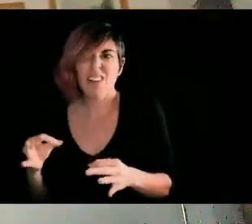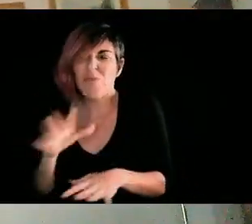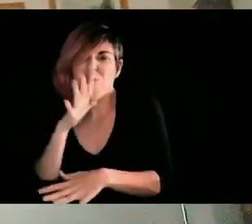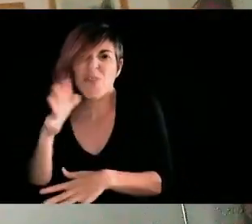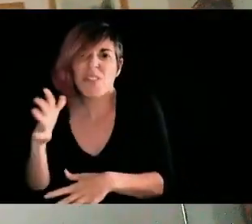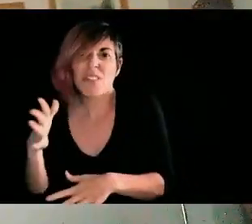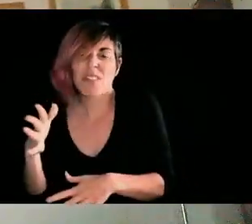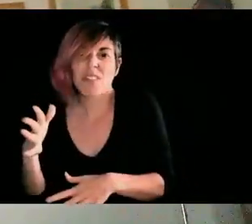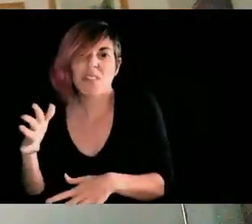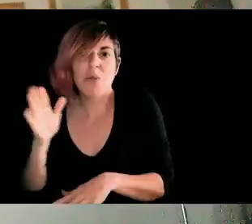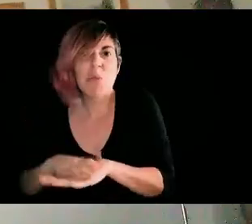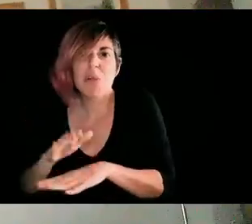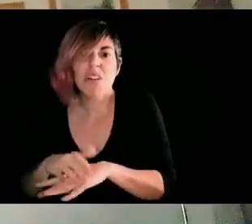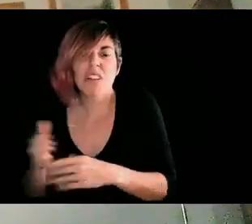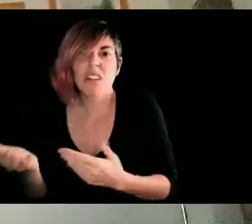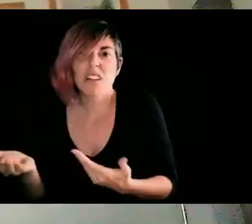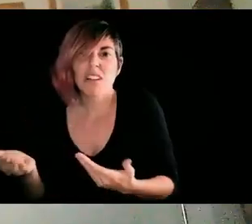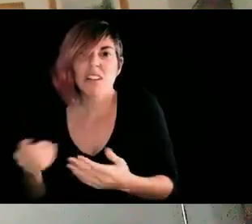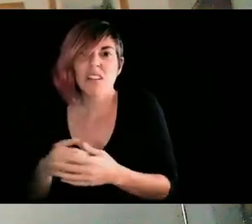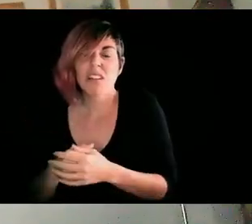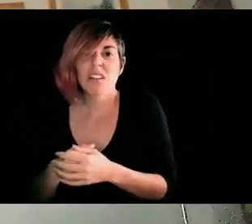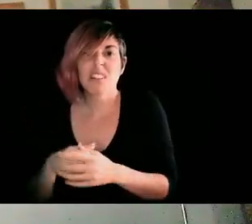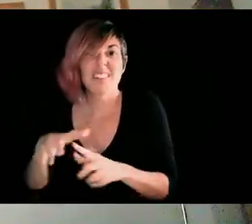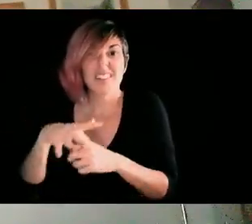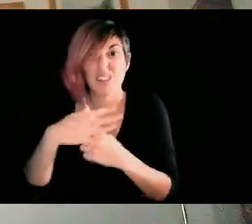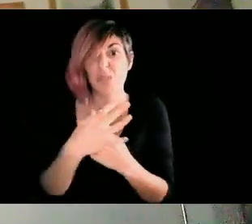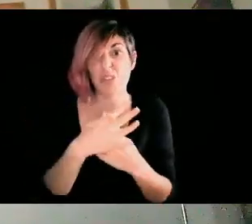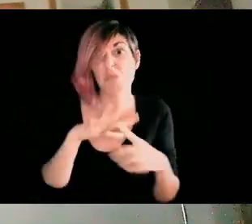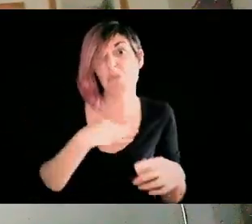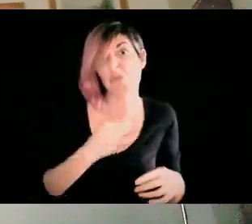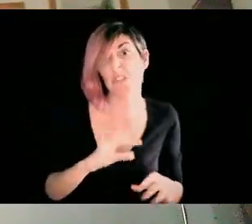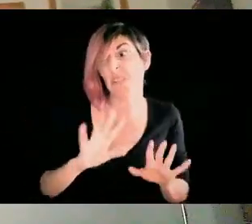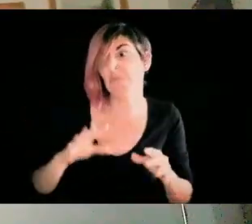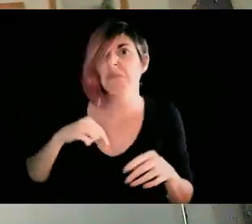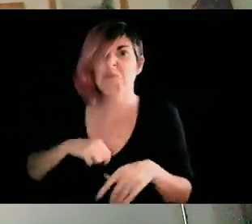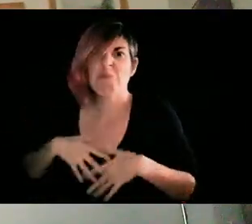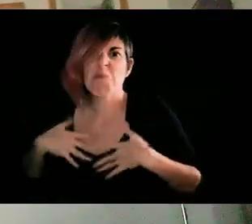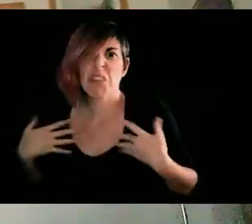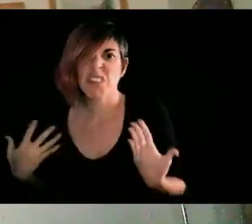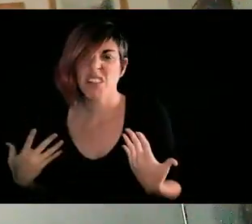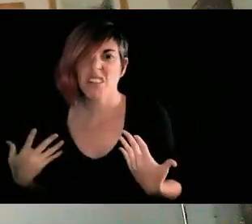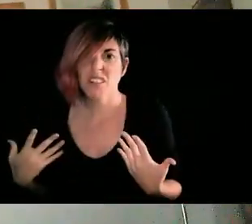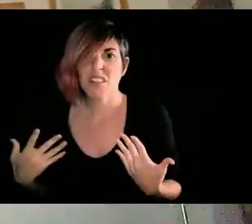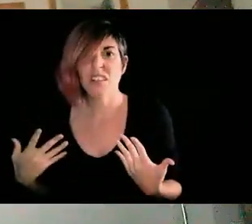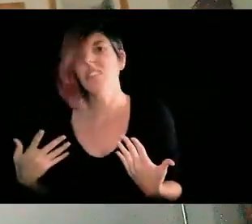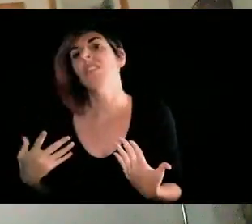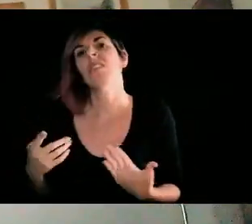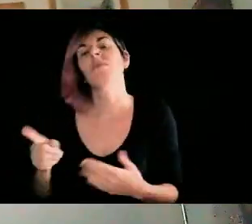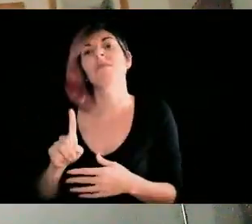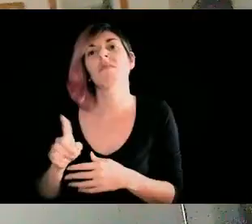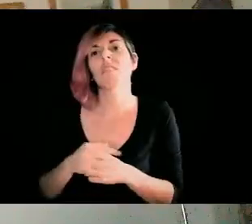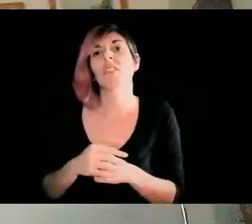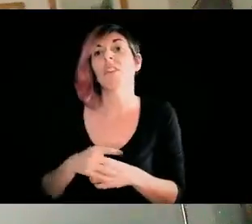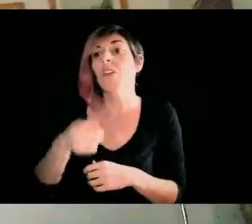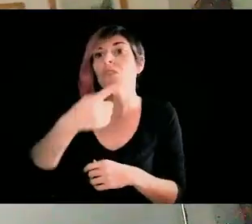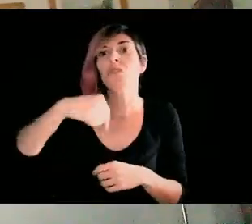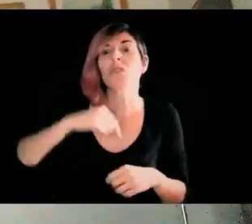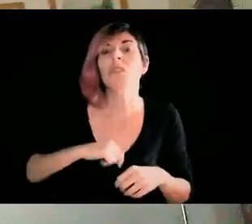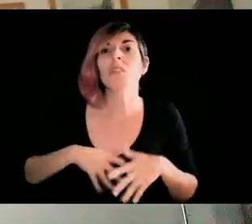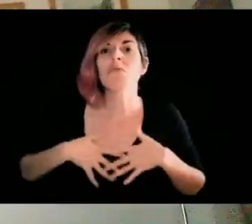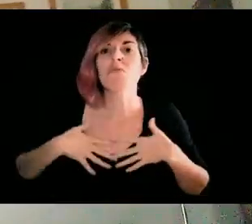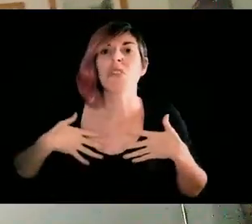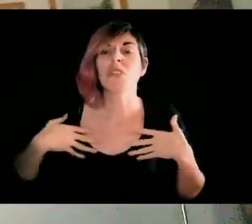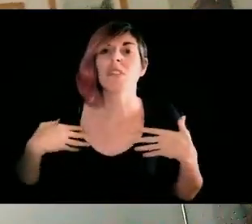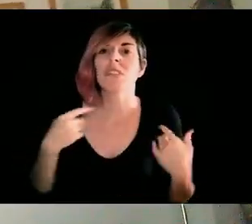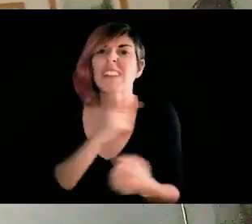nosotros en nuestra vida? Quizá la circunstancia, pero ¿por qué las emociones? Las emociones somos nosotros